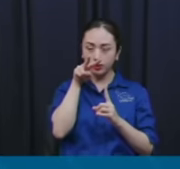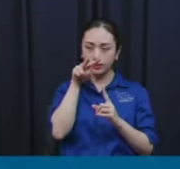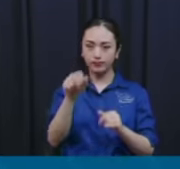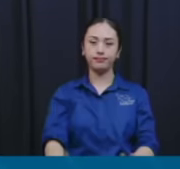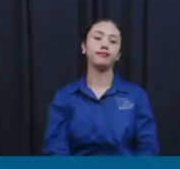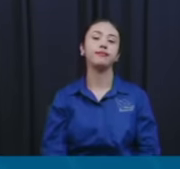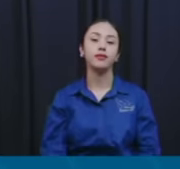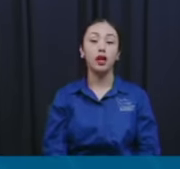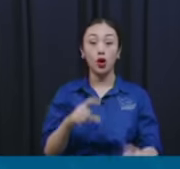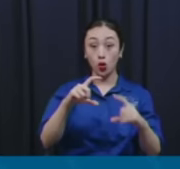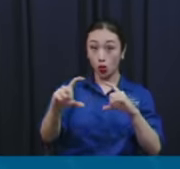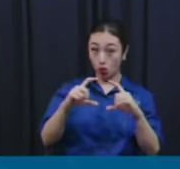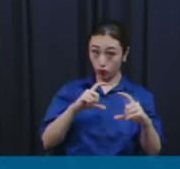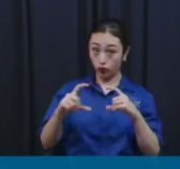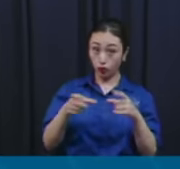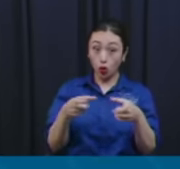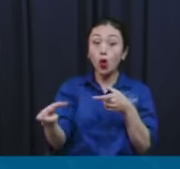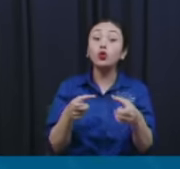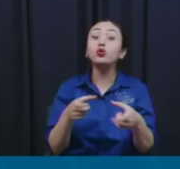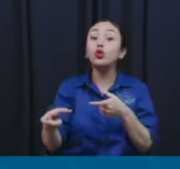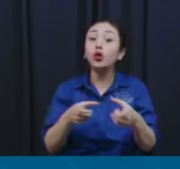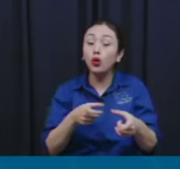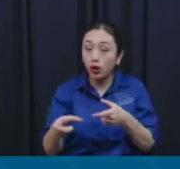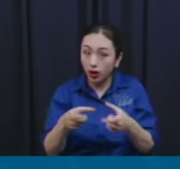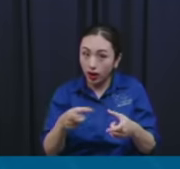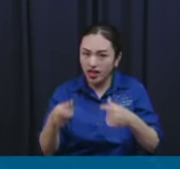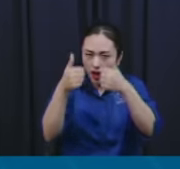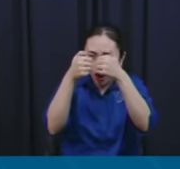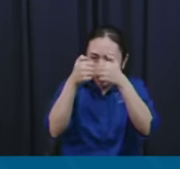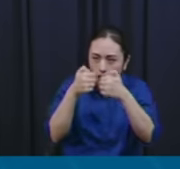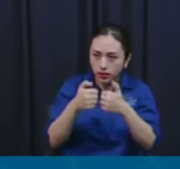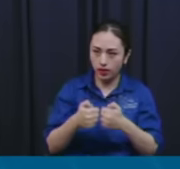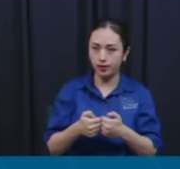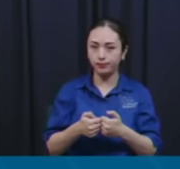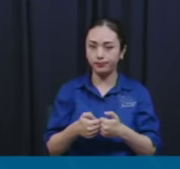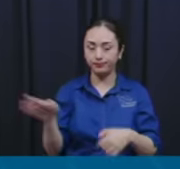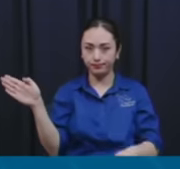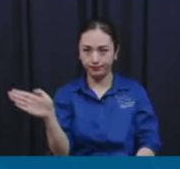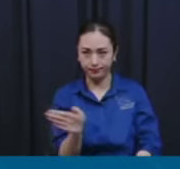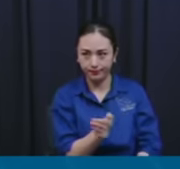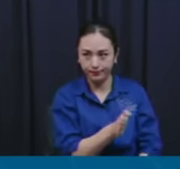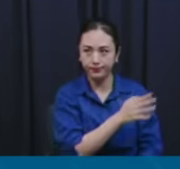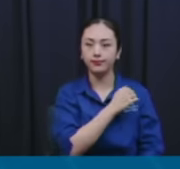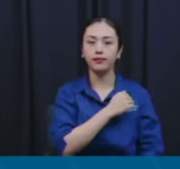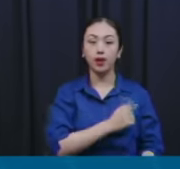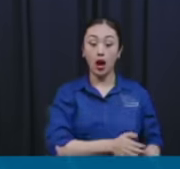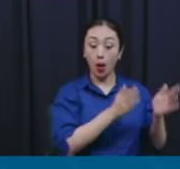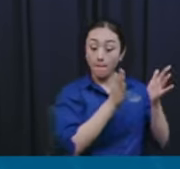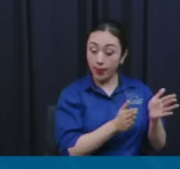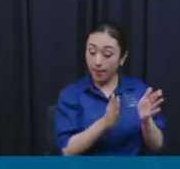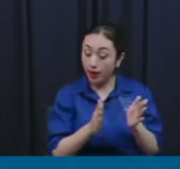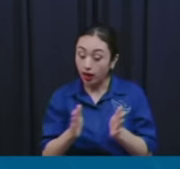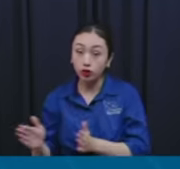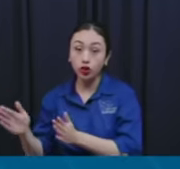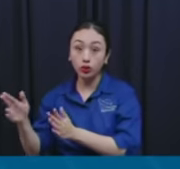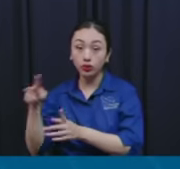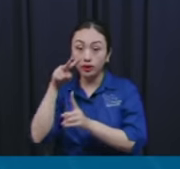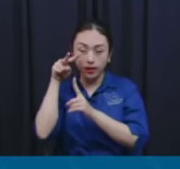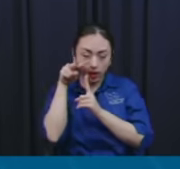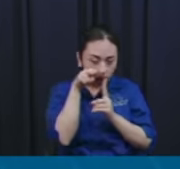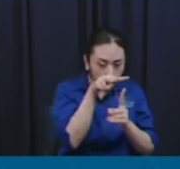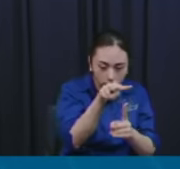Aleluya Entonces ahora el entrenamiento del vigilante aquí en la tierra le prometo que el próximo culto de una vez me voy directo